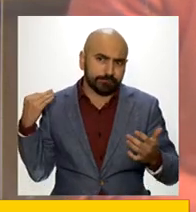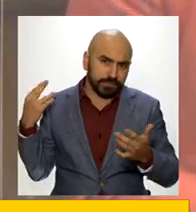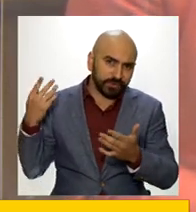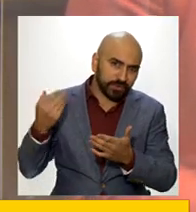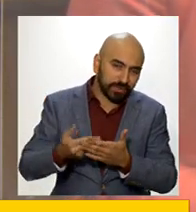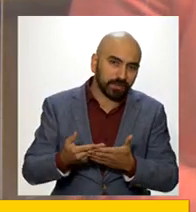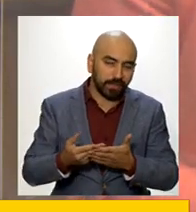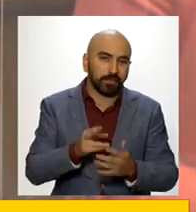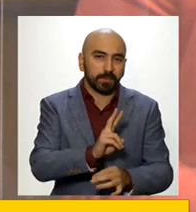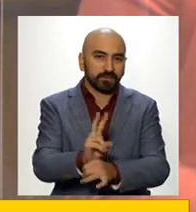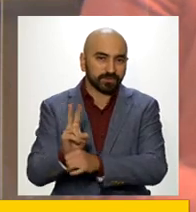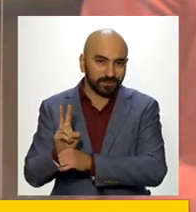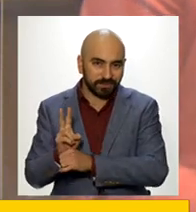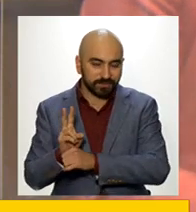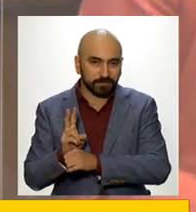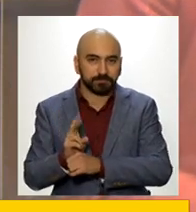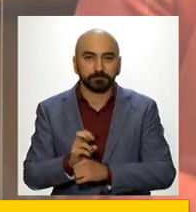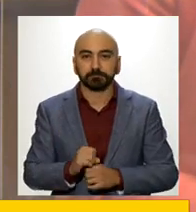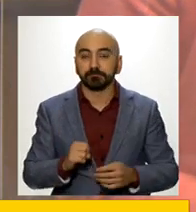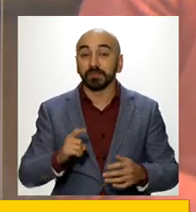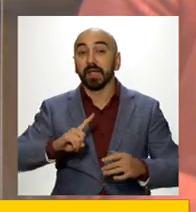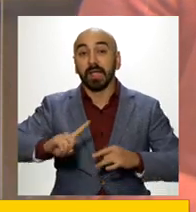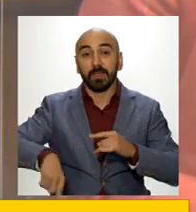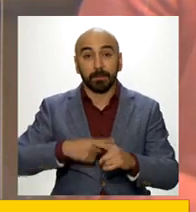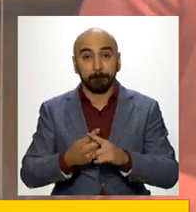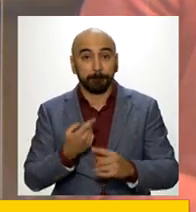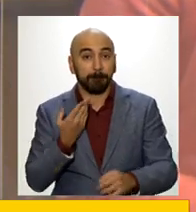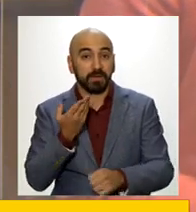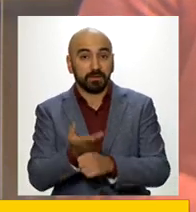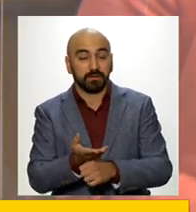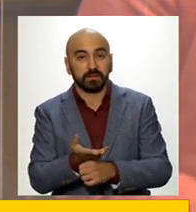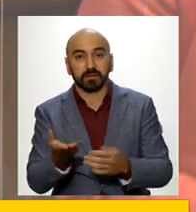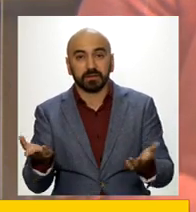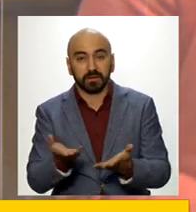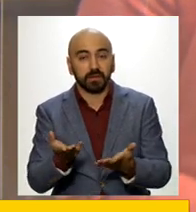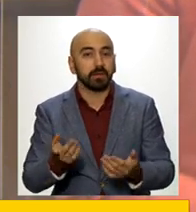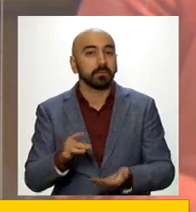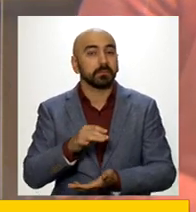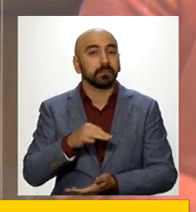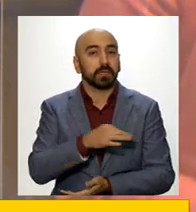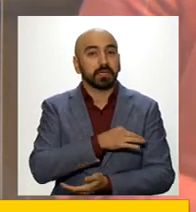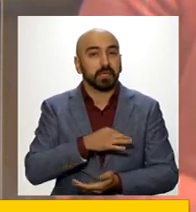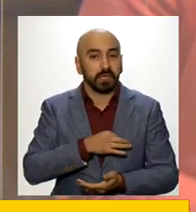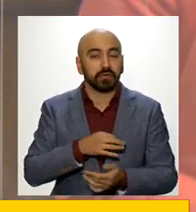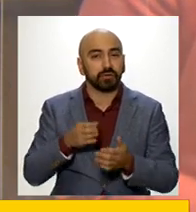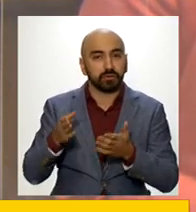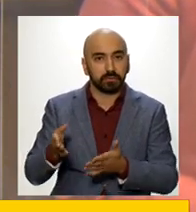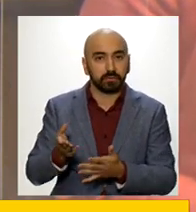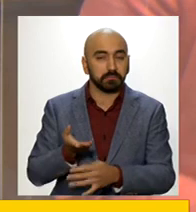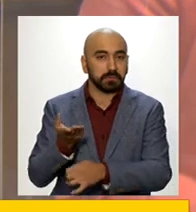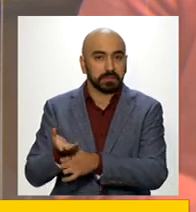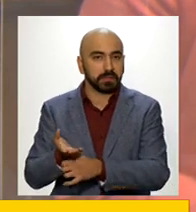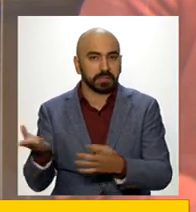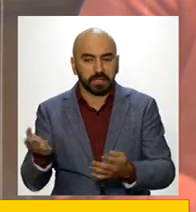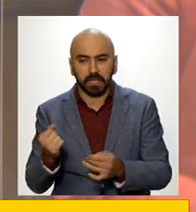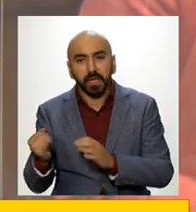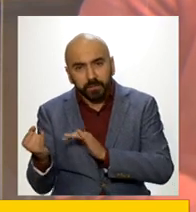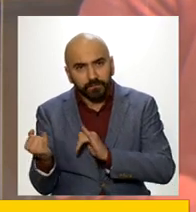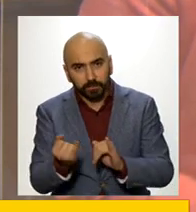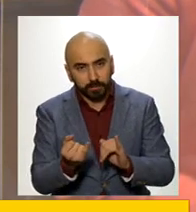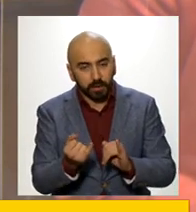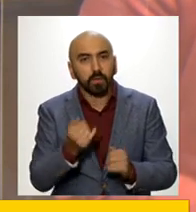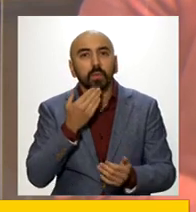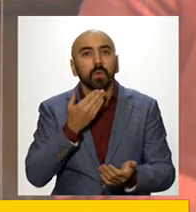profesoras. Solicito además se oficie al señor ministro de Hacienda para que indique el cronograma de